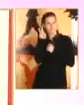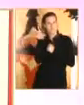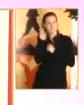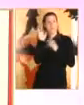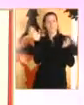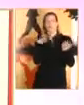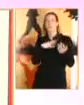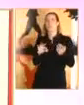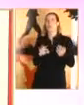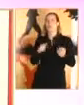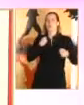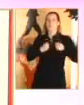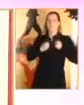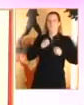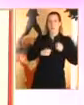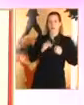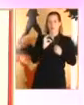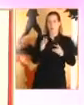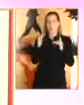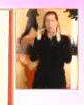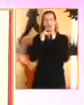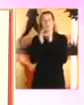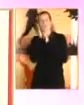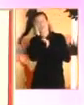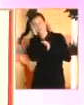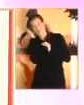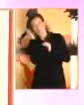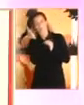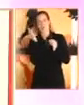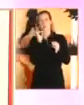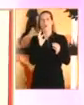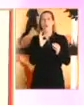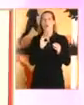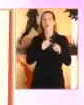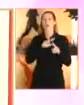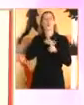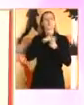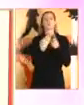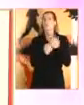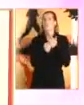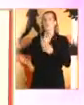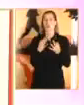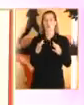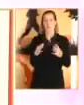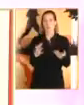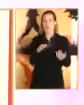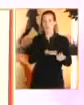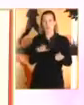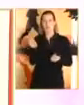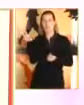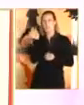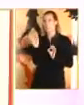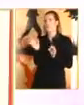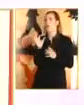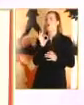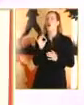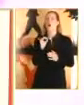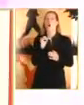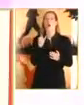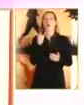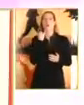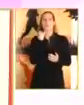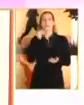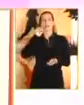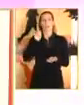baño, en la cama, en muchísimos momentos del día que no nos oye, o se acaba las pilas, o incluso